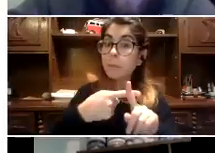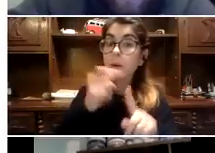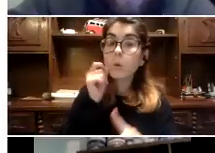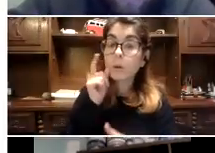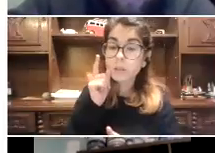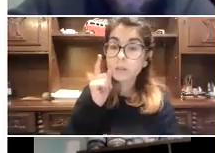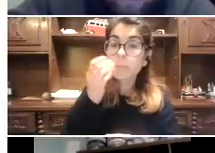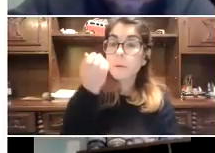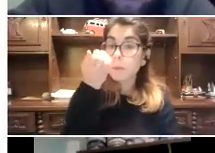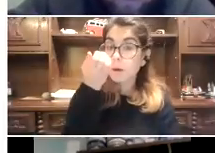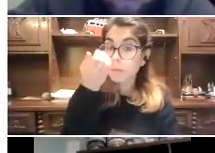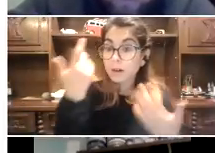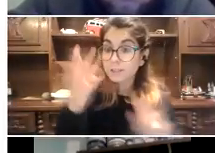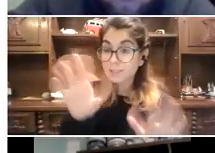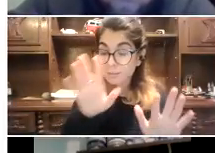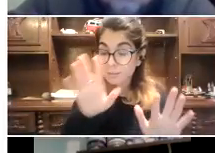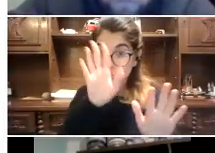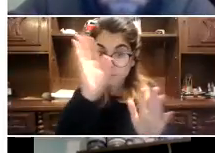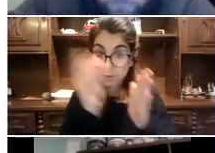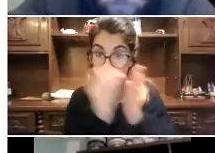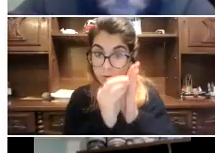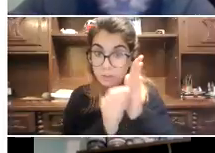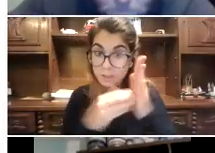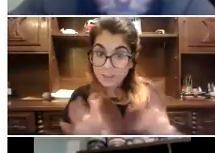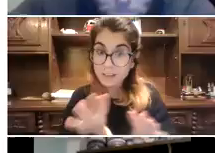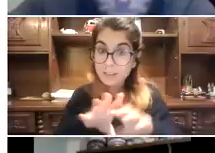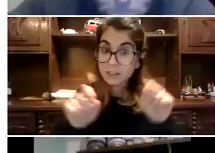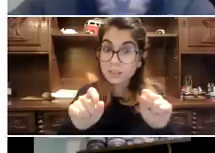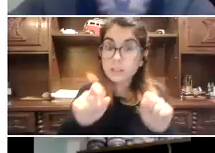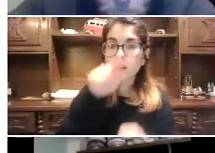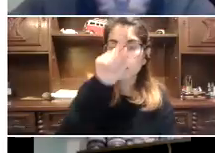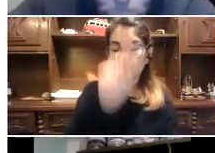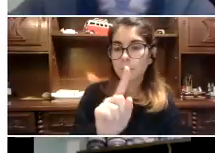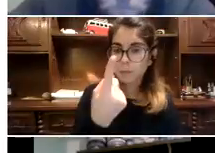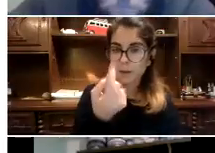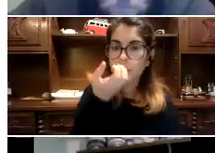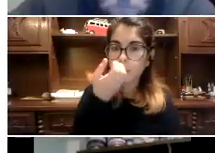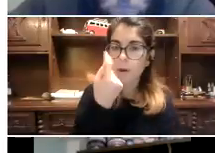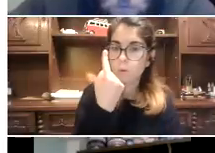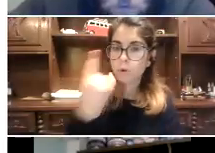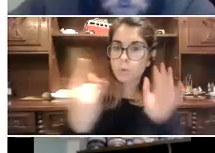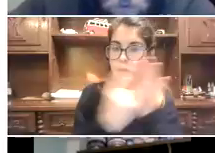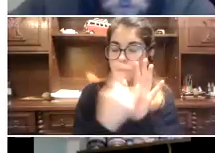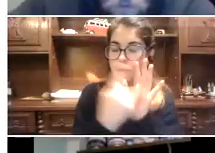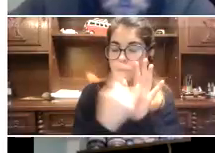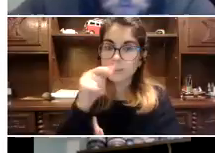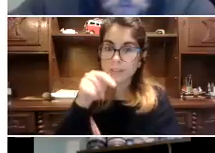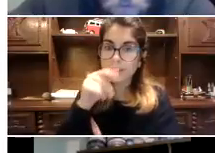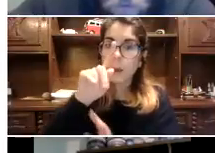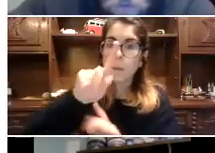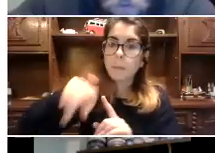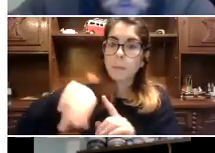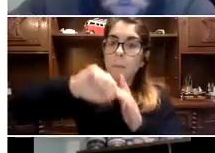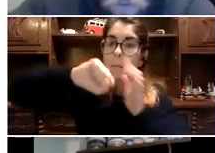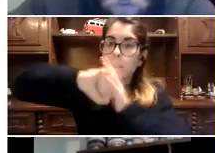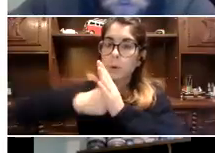audio que acabo de evaluar ¿Sí? es la que corresponde aquí a la grabación 1 de la ¿Sí? unidad 2 y esa la vamos a promediar con